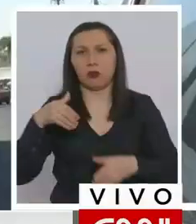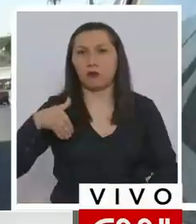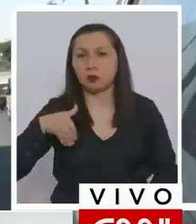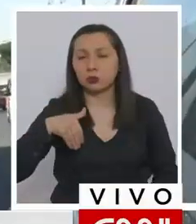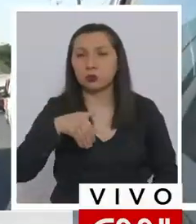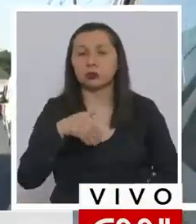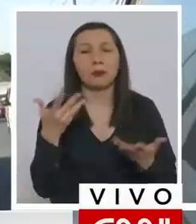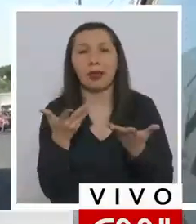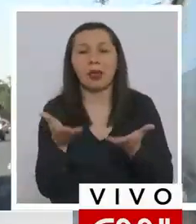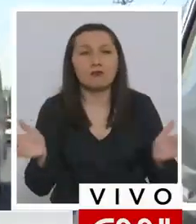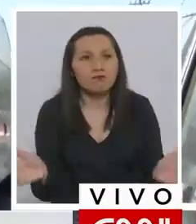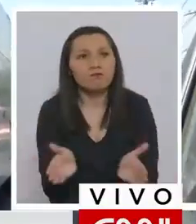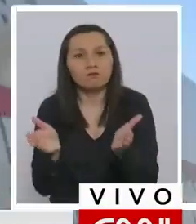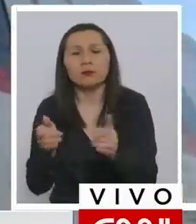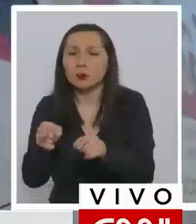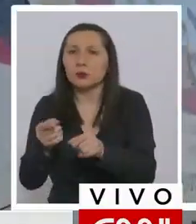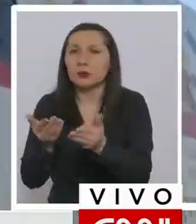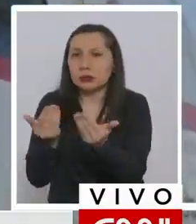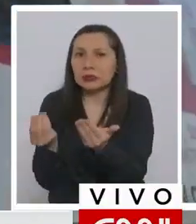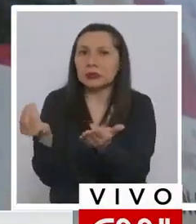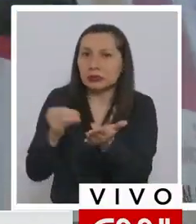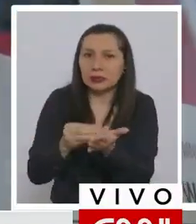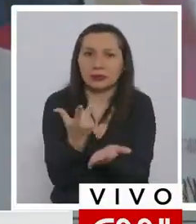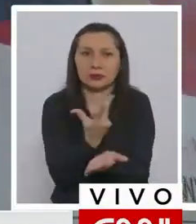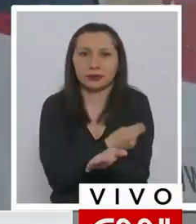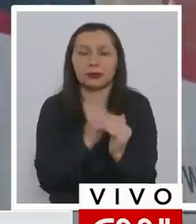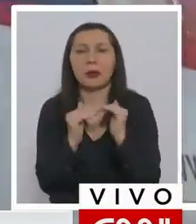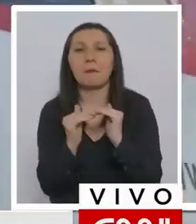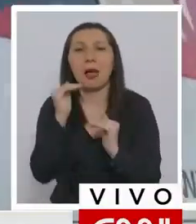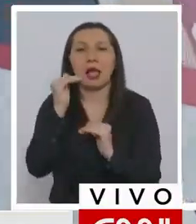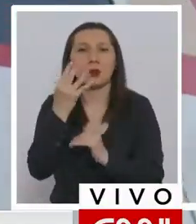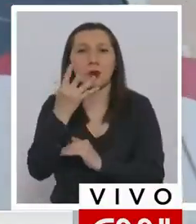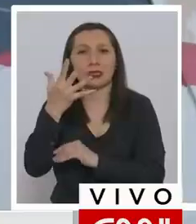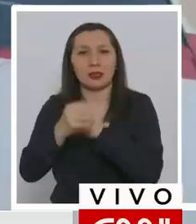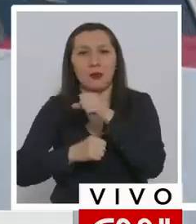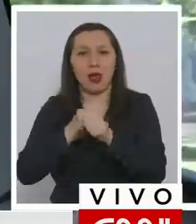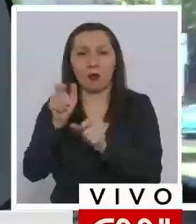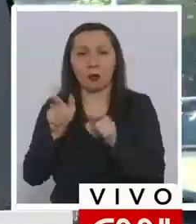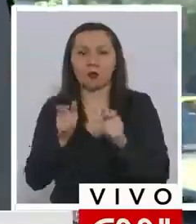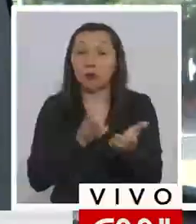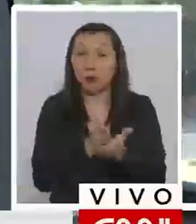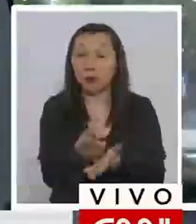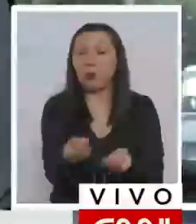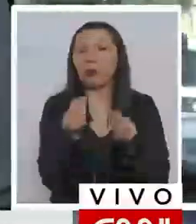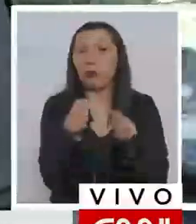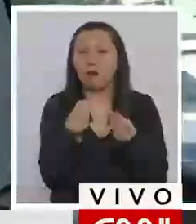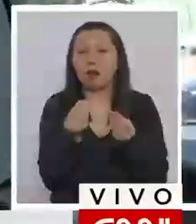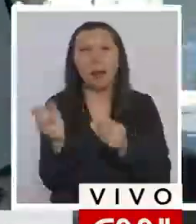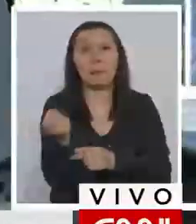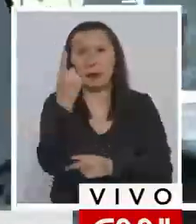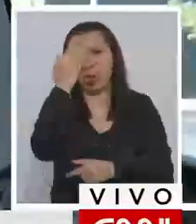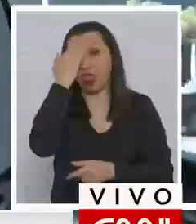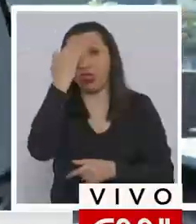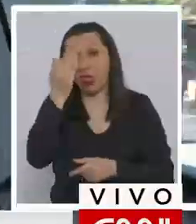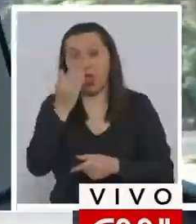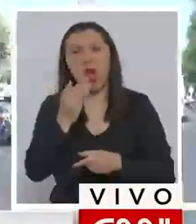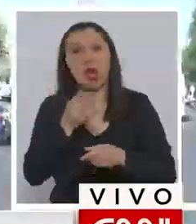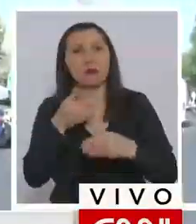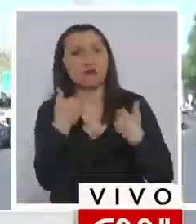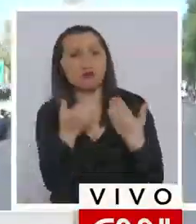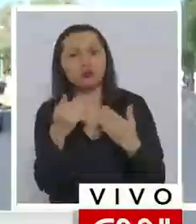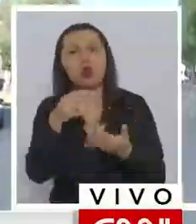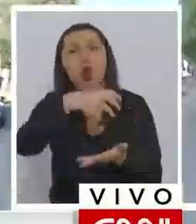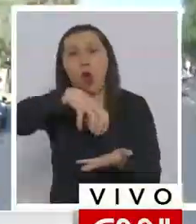y la modalidad en que se va a hacer la vacunación. Como dije anteriormente, los niños, niñas y adolescentes nos preocupan y nos